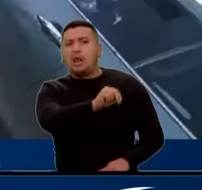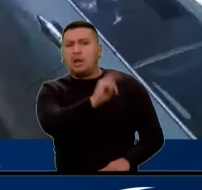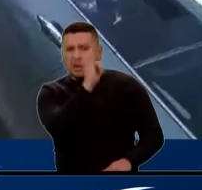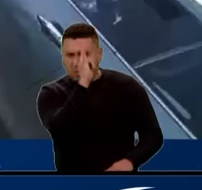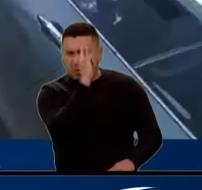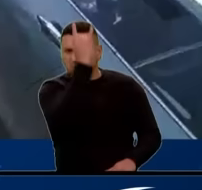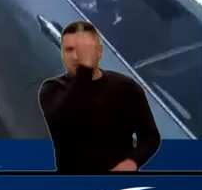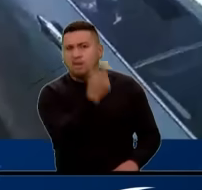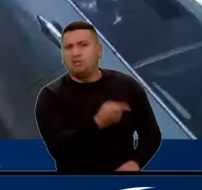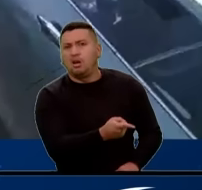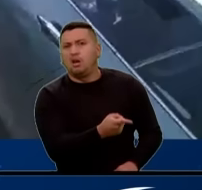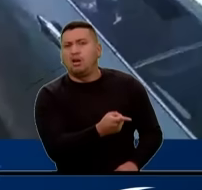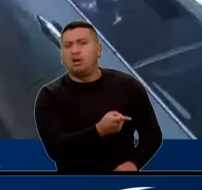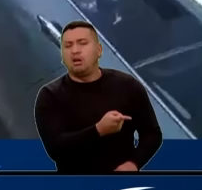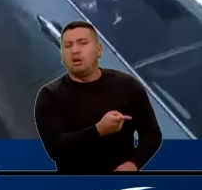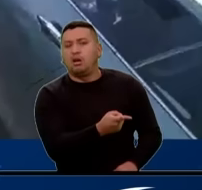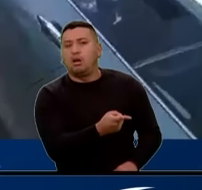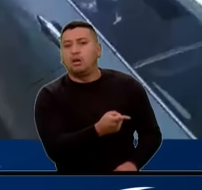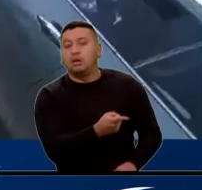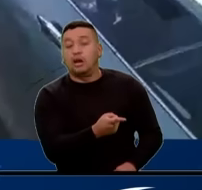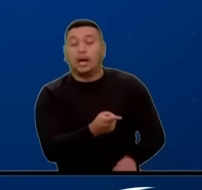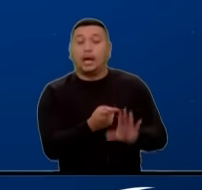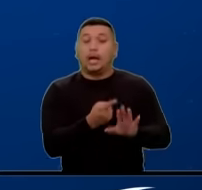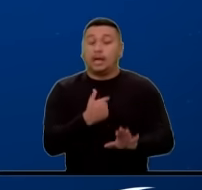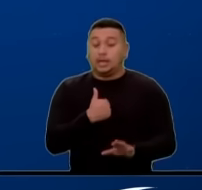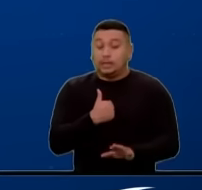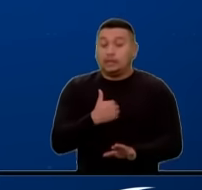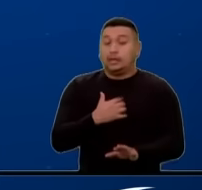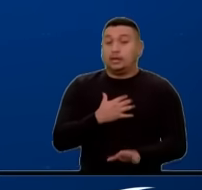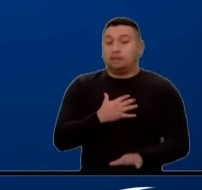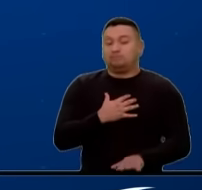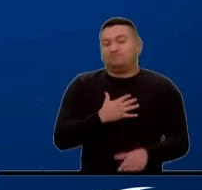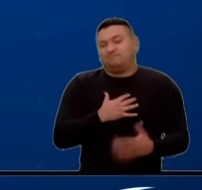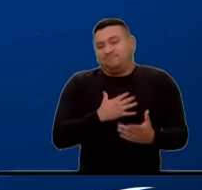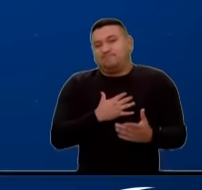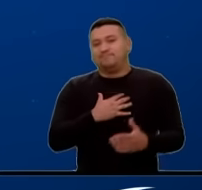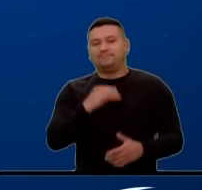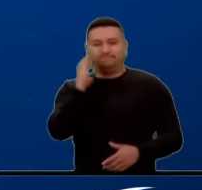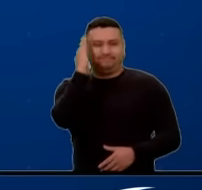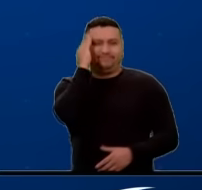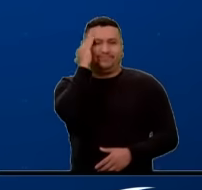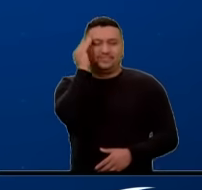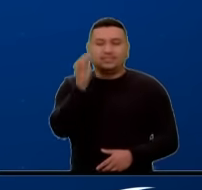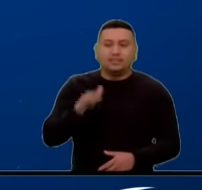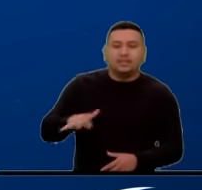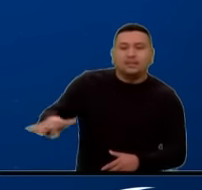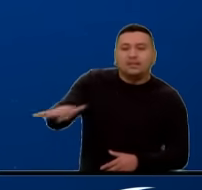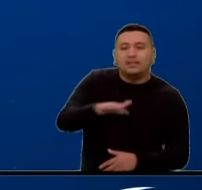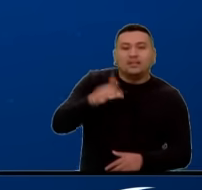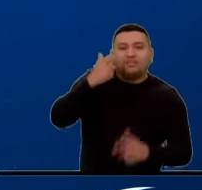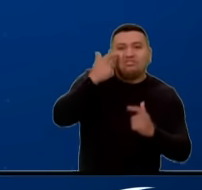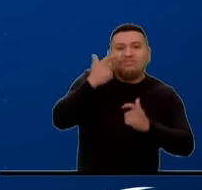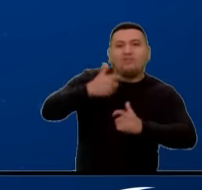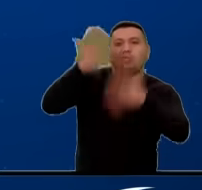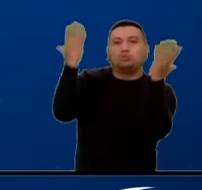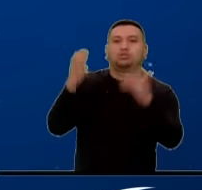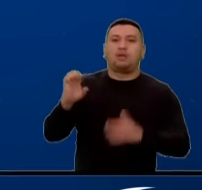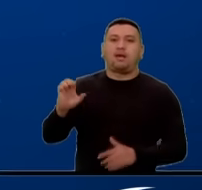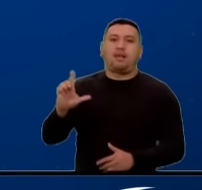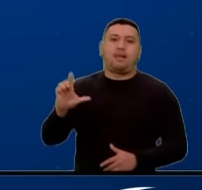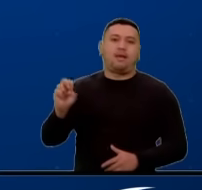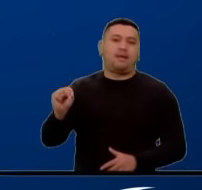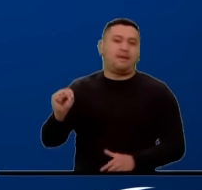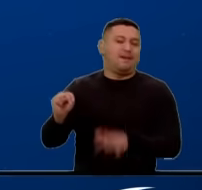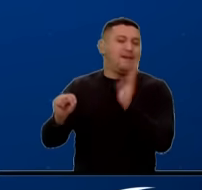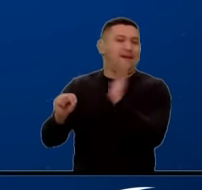Inicialmente, pues, el instinto me dijo es el ELN, porque esa es la zona que tiene bajo el dominio, ese corredor vial. Sí.